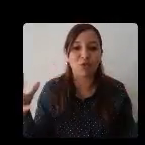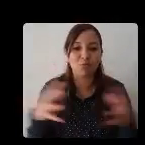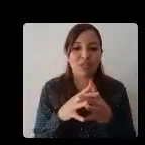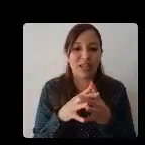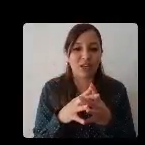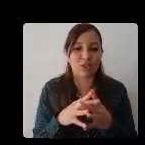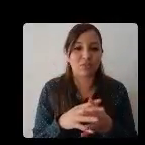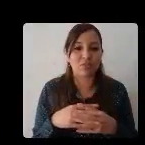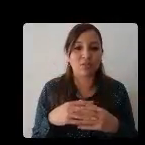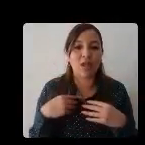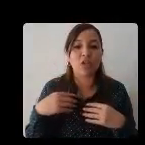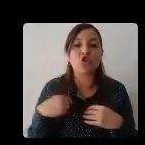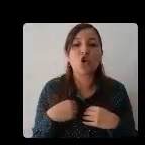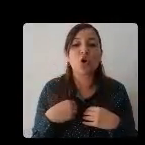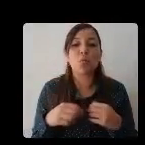¿no?